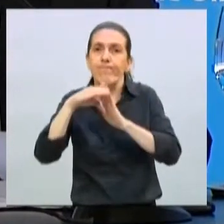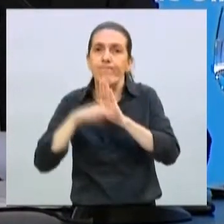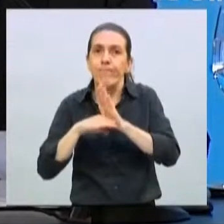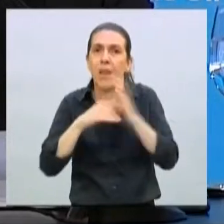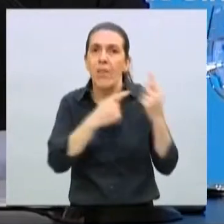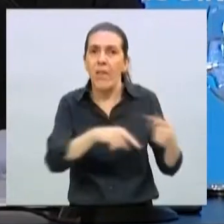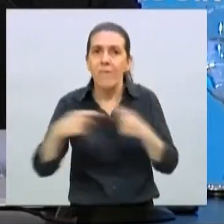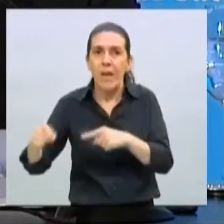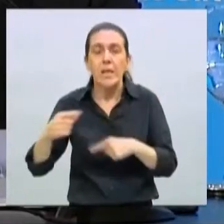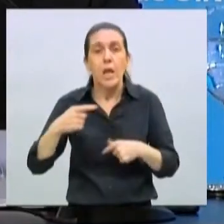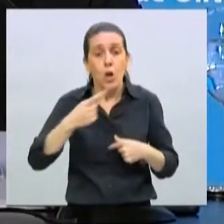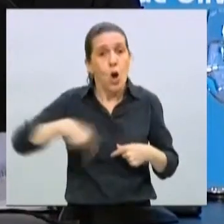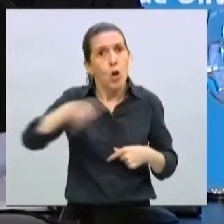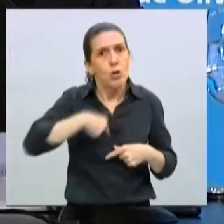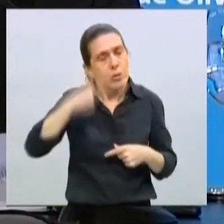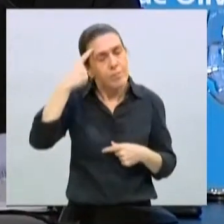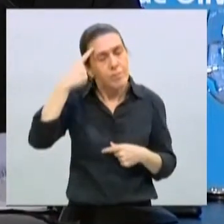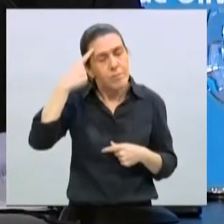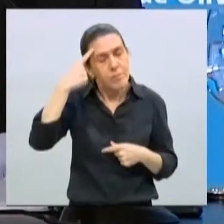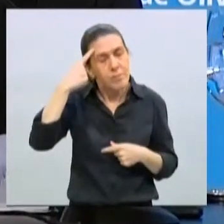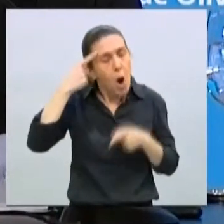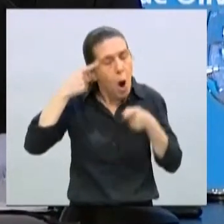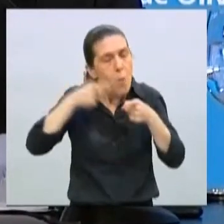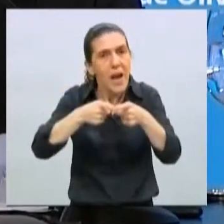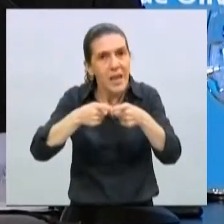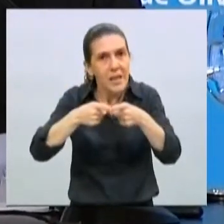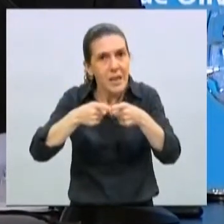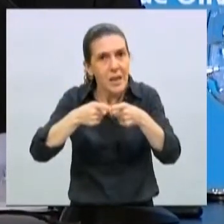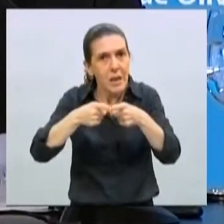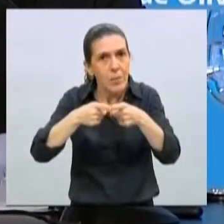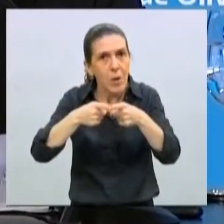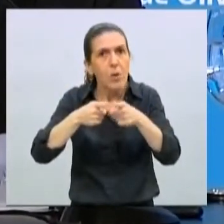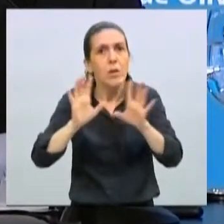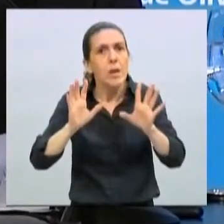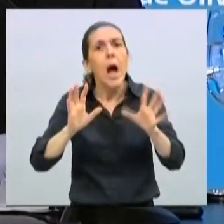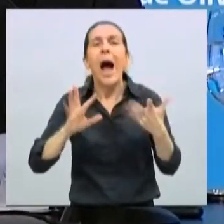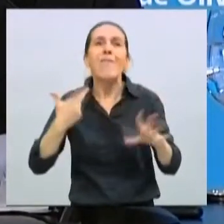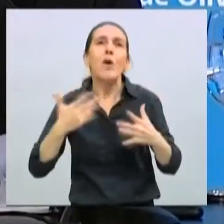Nosotros apostamos a seguir, a no confiarnos,